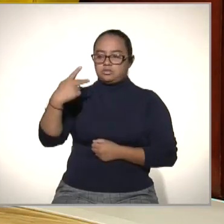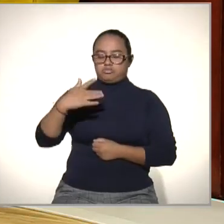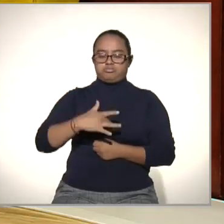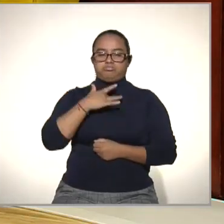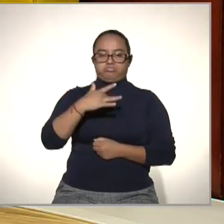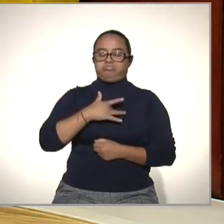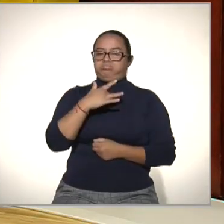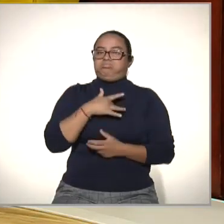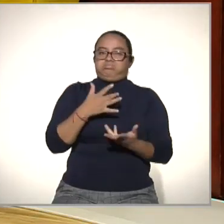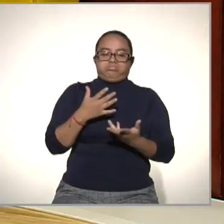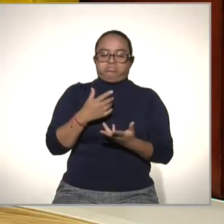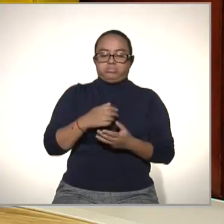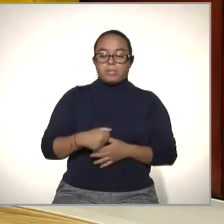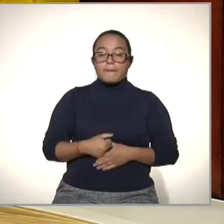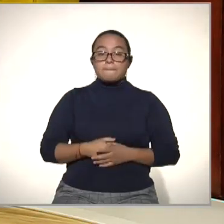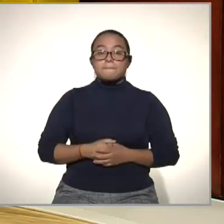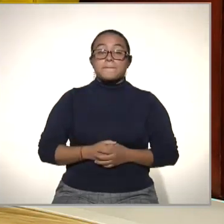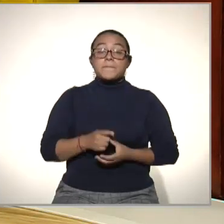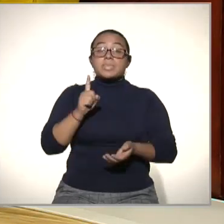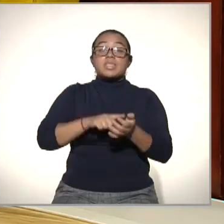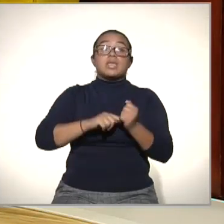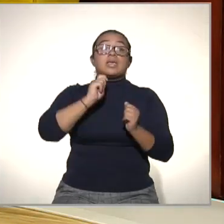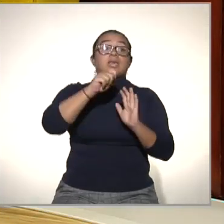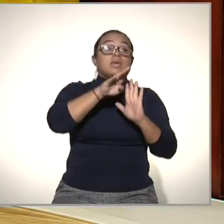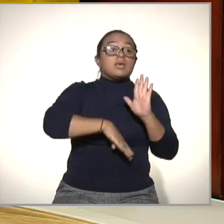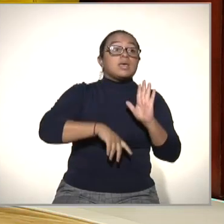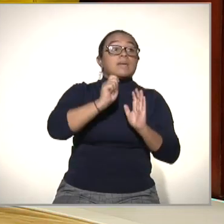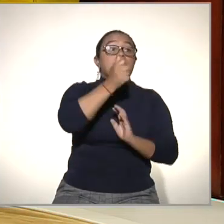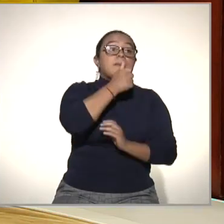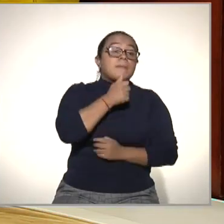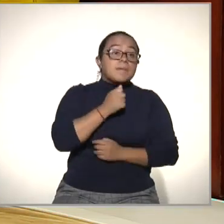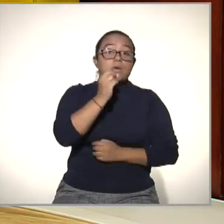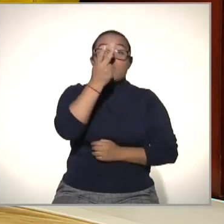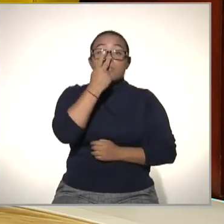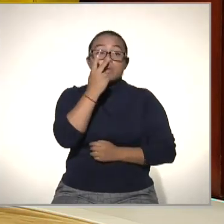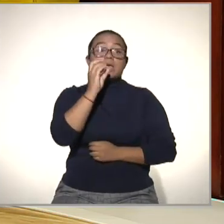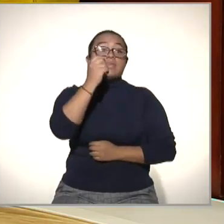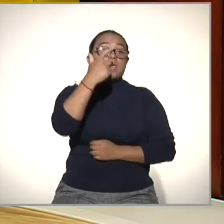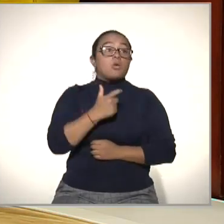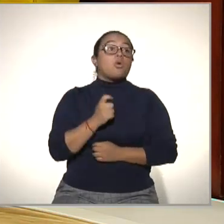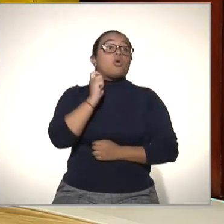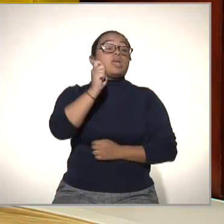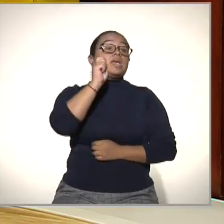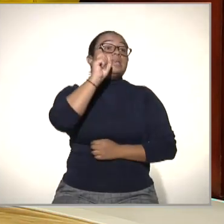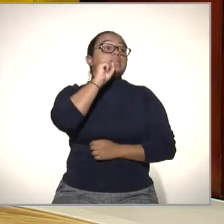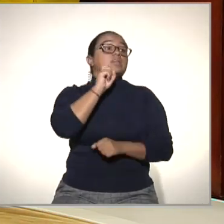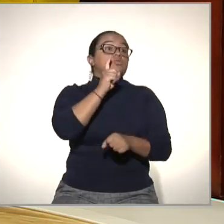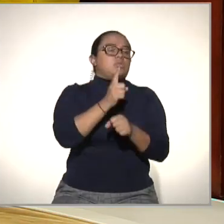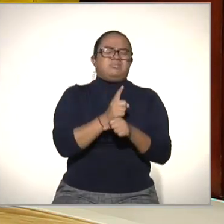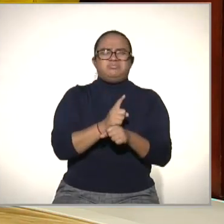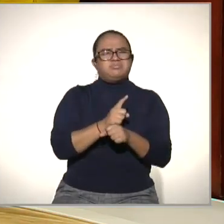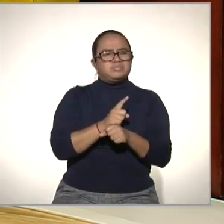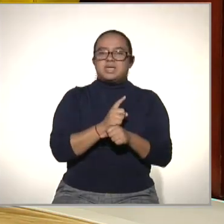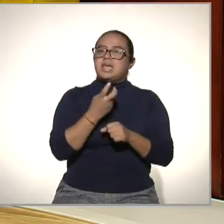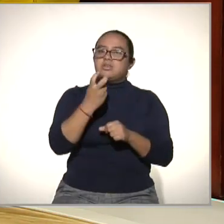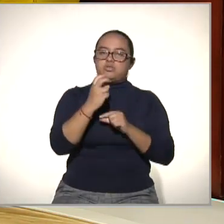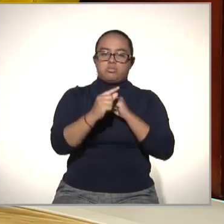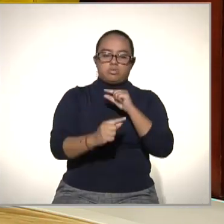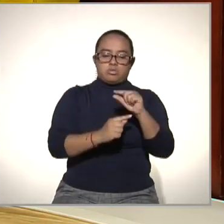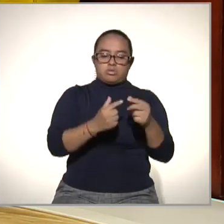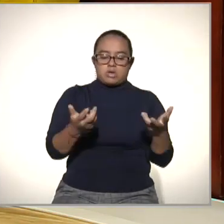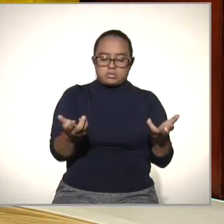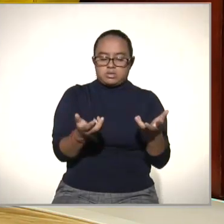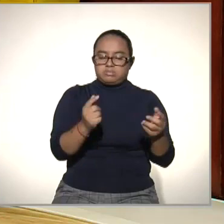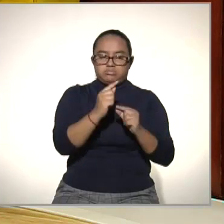sexualidad. Entonces, no están los genes, quiénes somos y nuestra sexualidad. Entonces, eso es algo que se va haciendo y como Lu